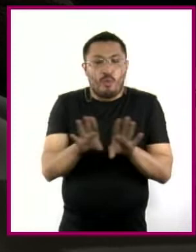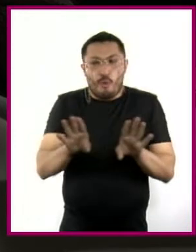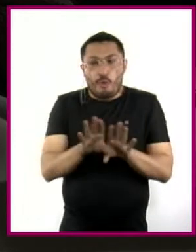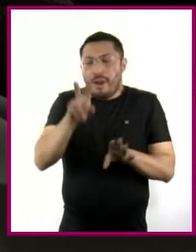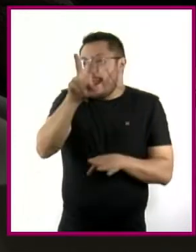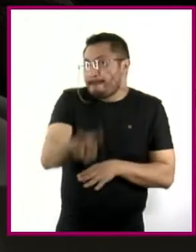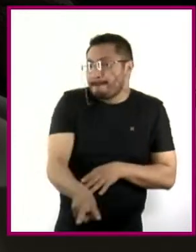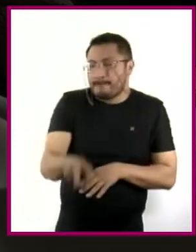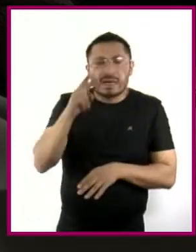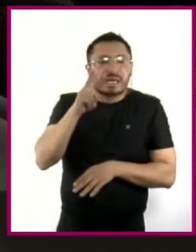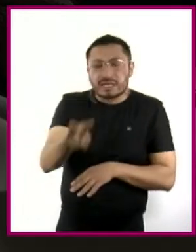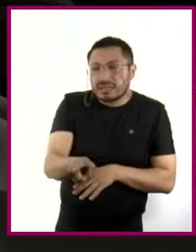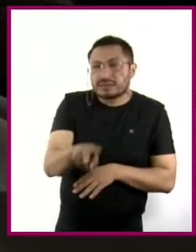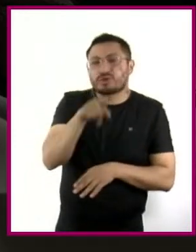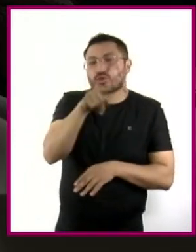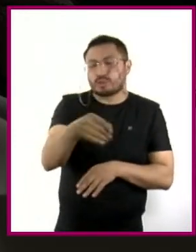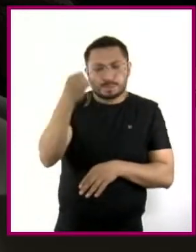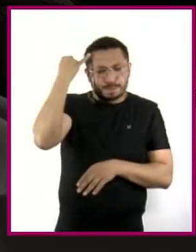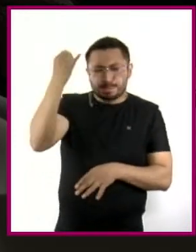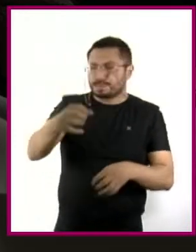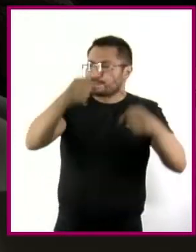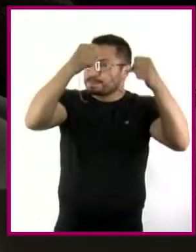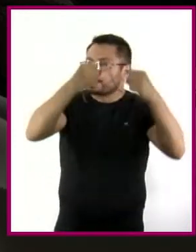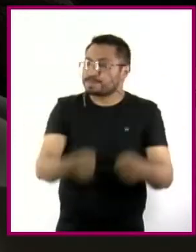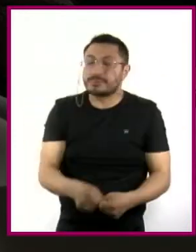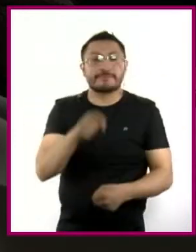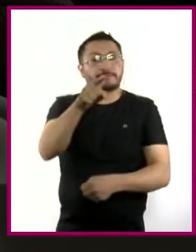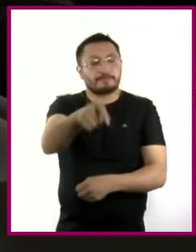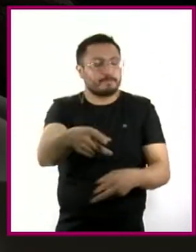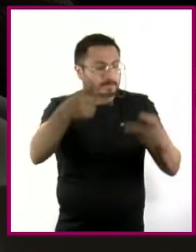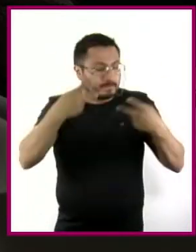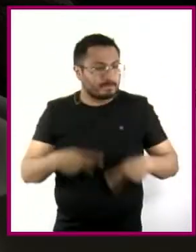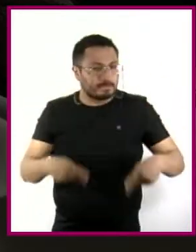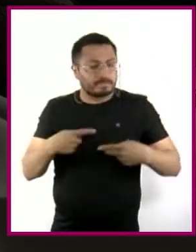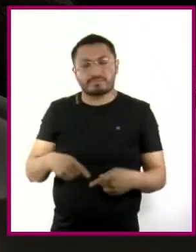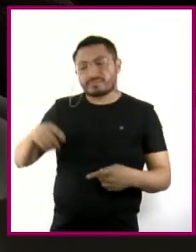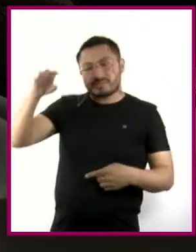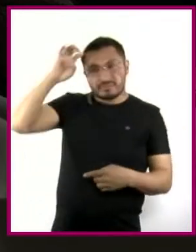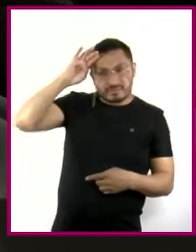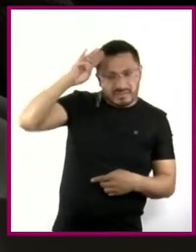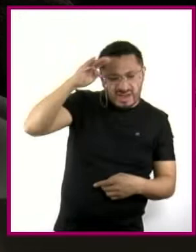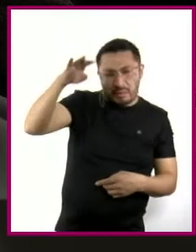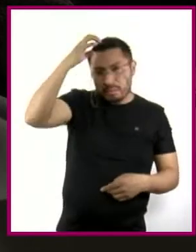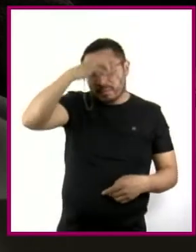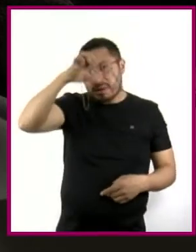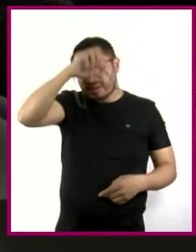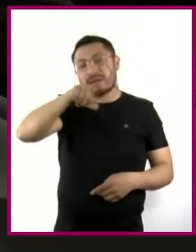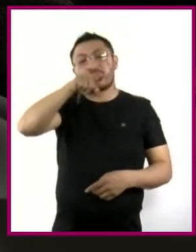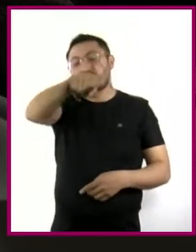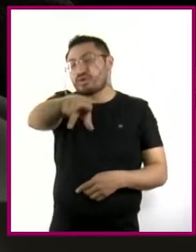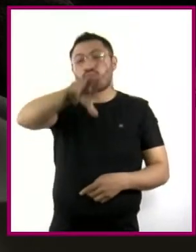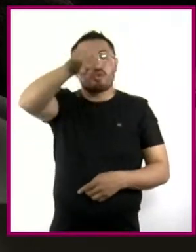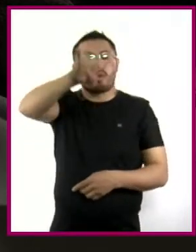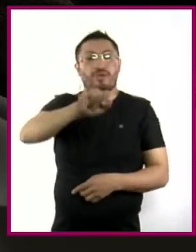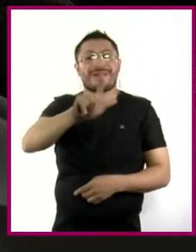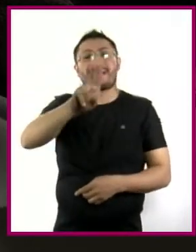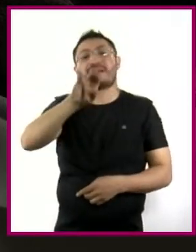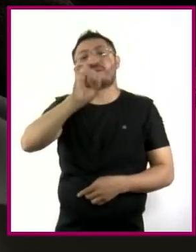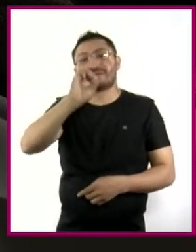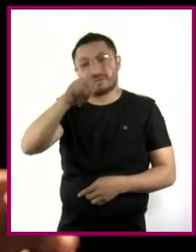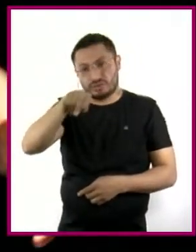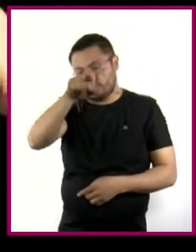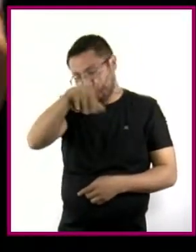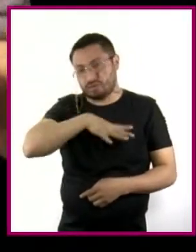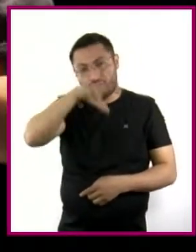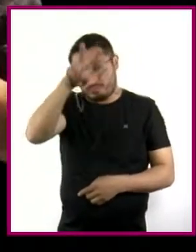la certeza de que tú, en tanto individuo que piensa y experimenta, no eres una ilusión, que tú sí